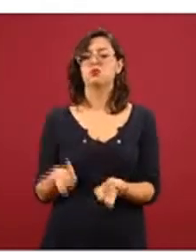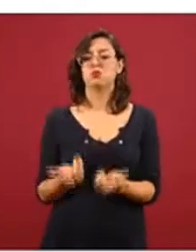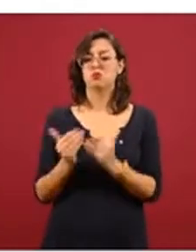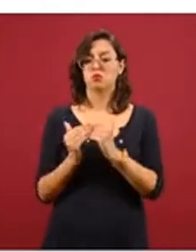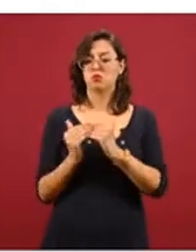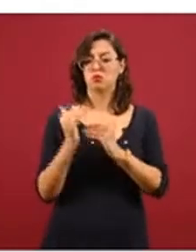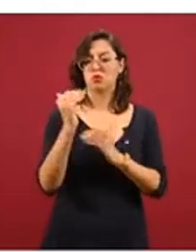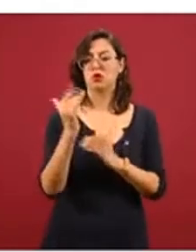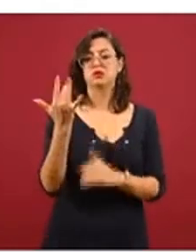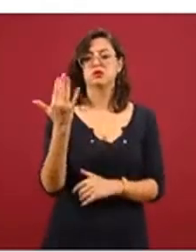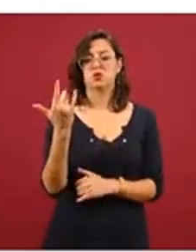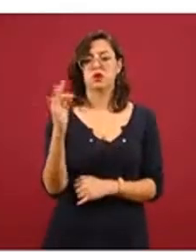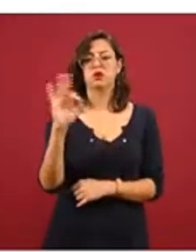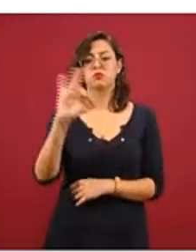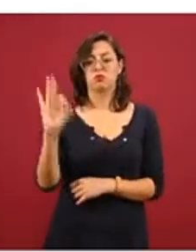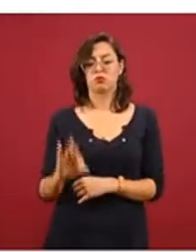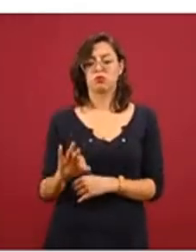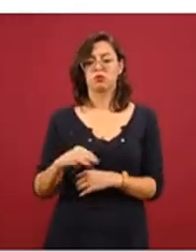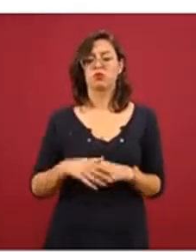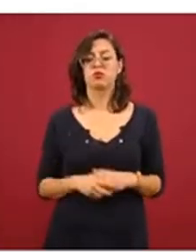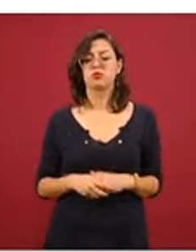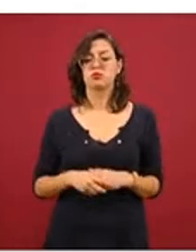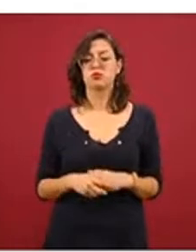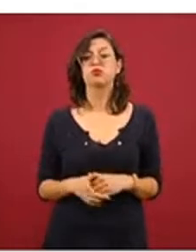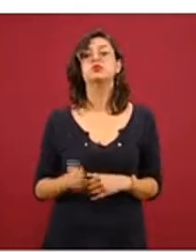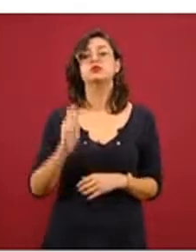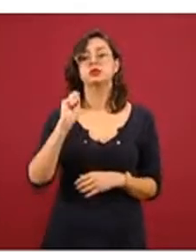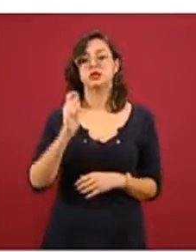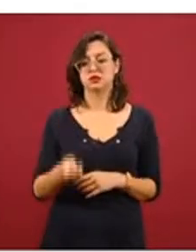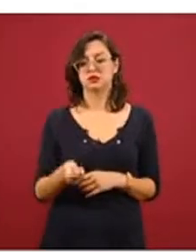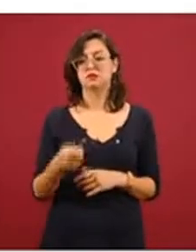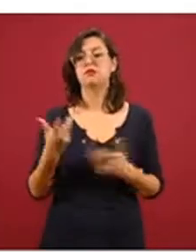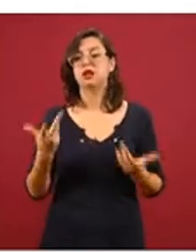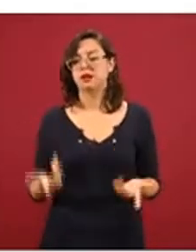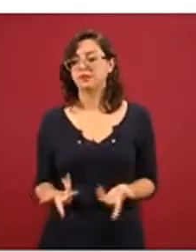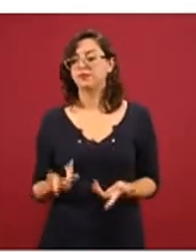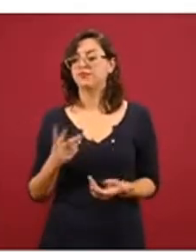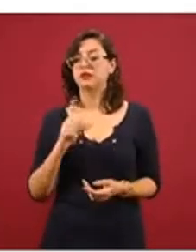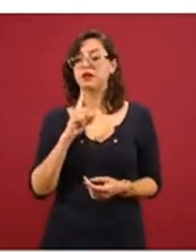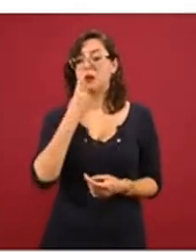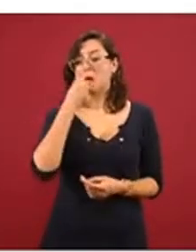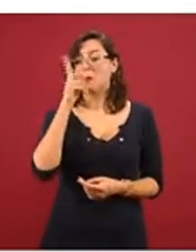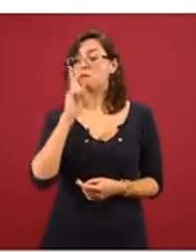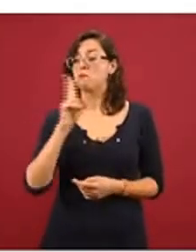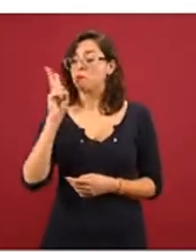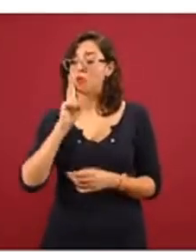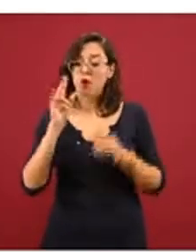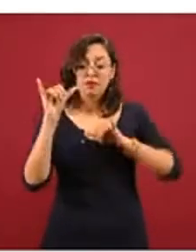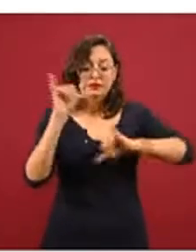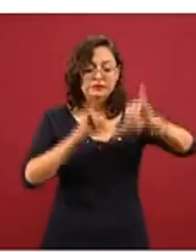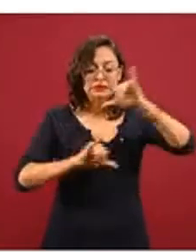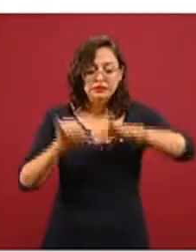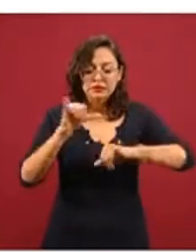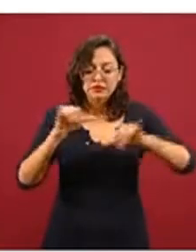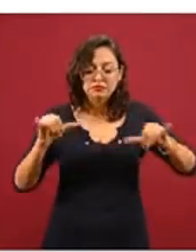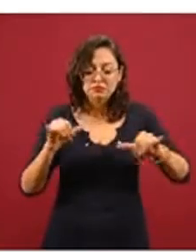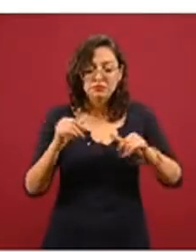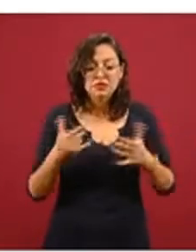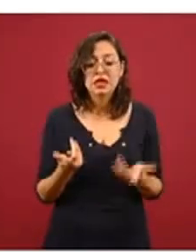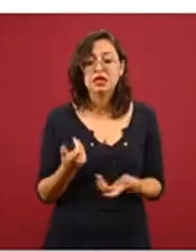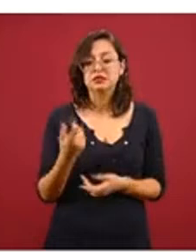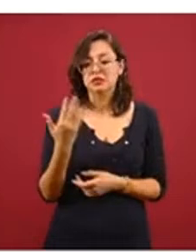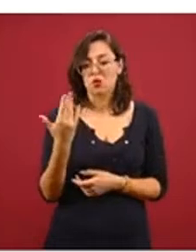al 50%, y esa es la positividad de las últimas semanas. Si vemos la